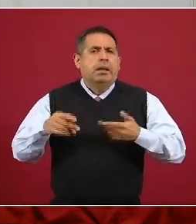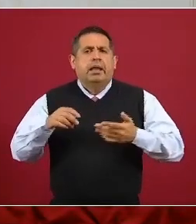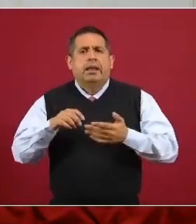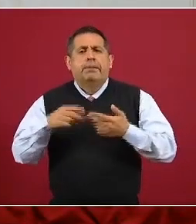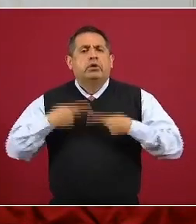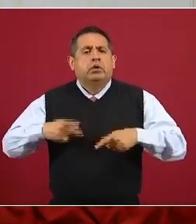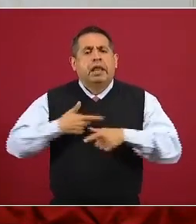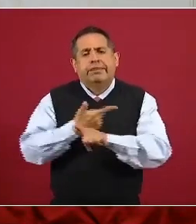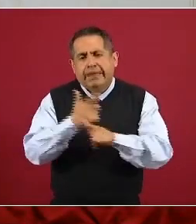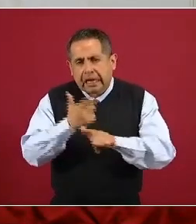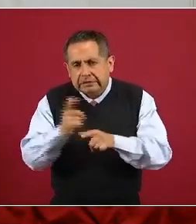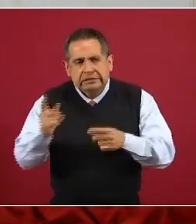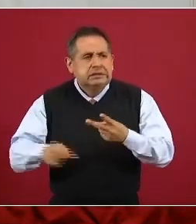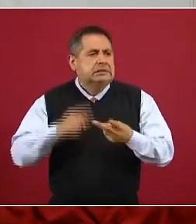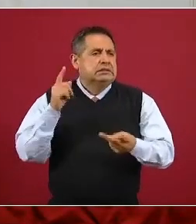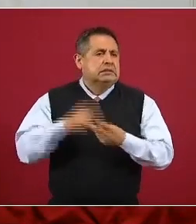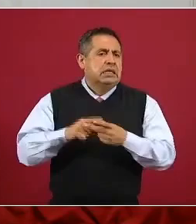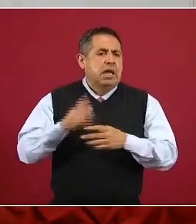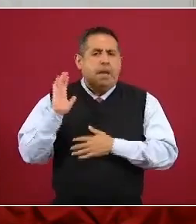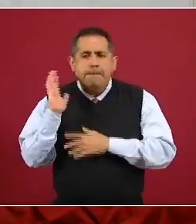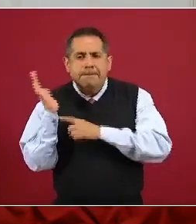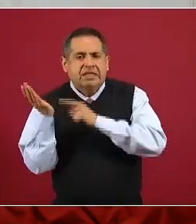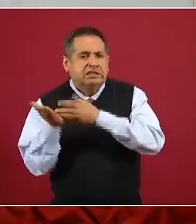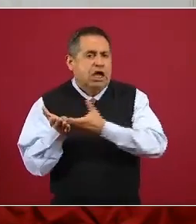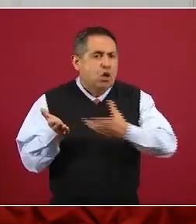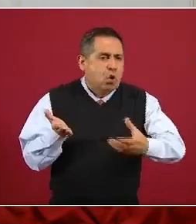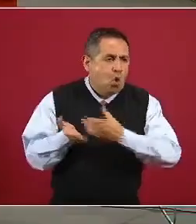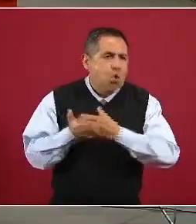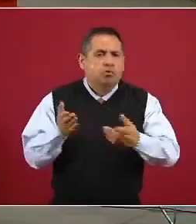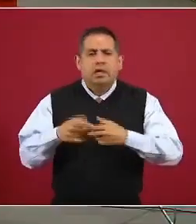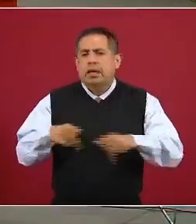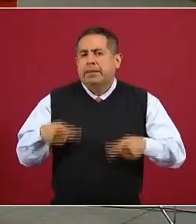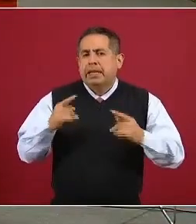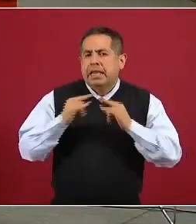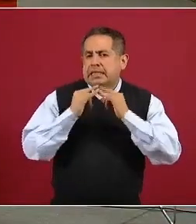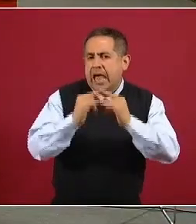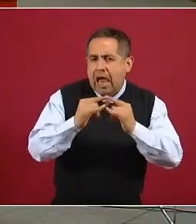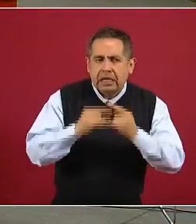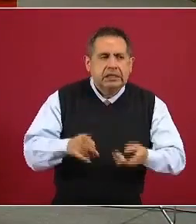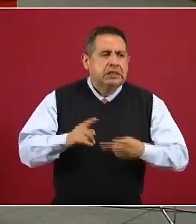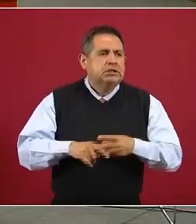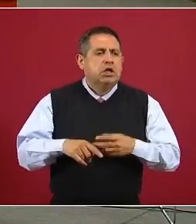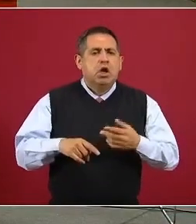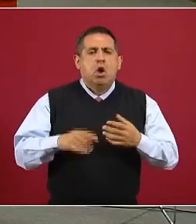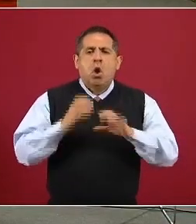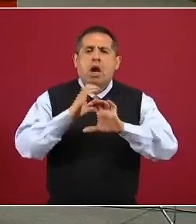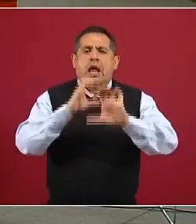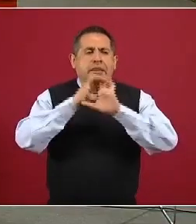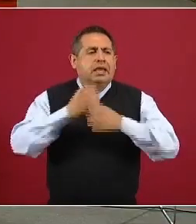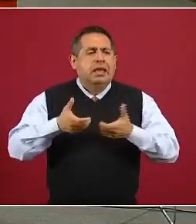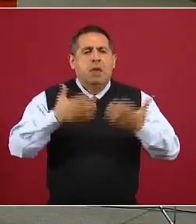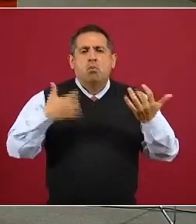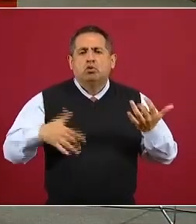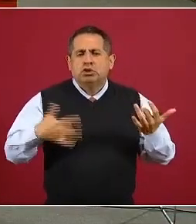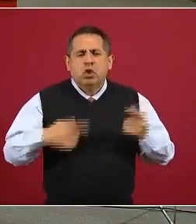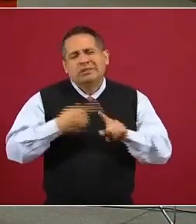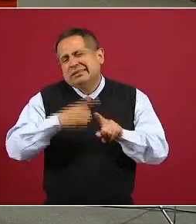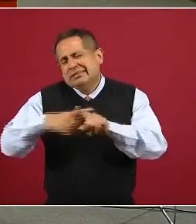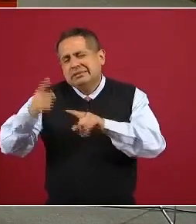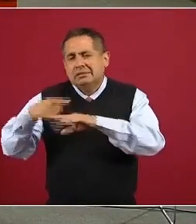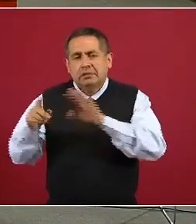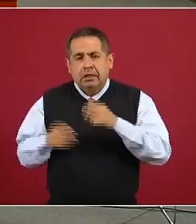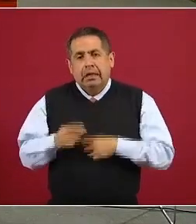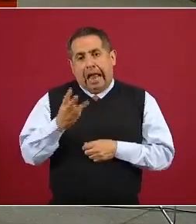taxistas, tianguistas, meseros, camaristas, músicos tradicionales, entre otros. Son 3 modalidades y